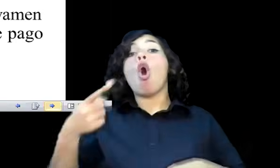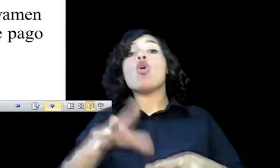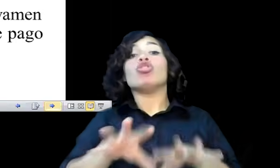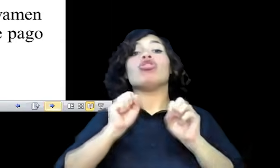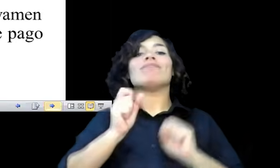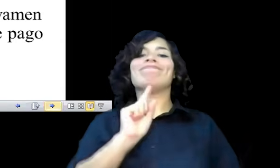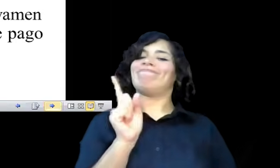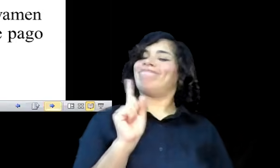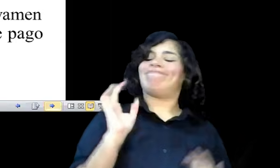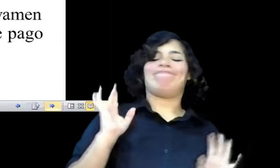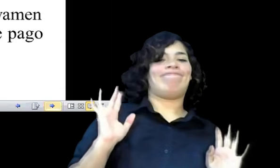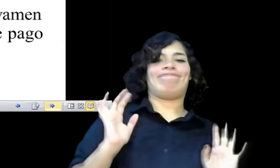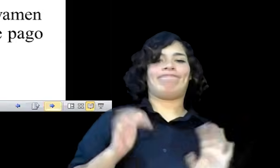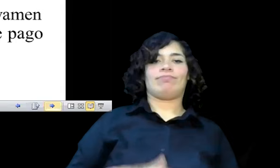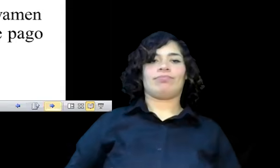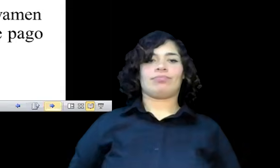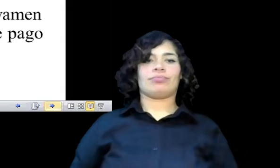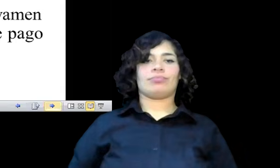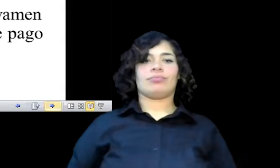el ajustado por inflación.